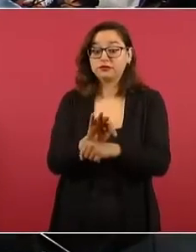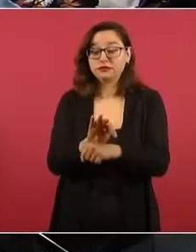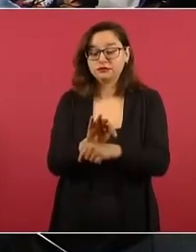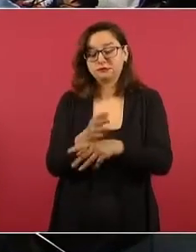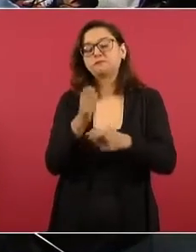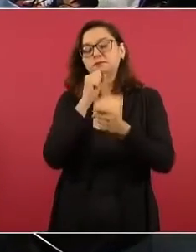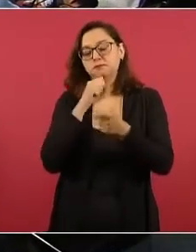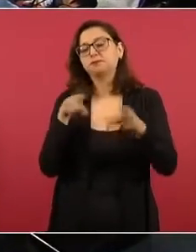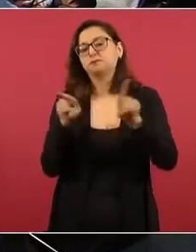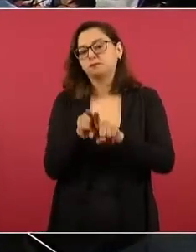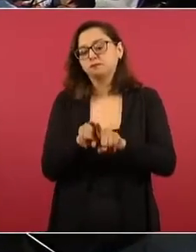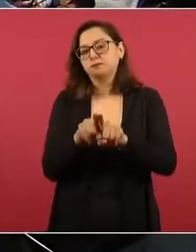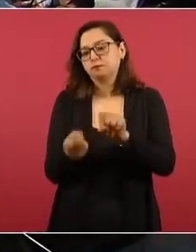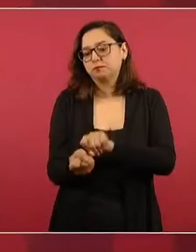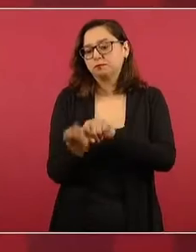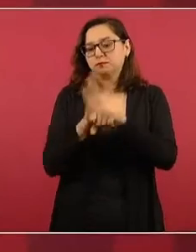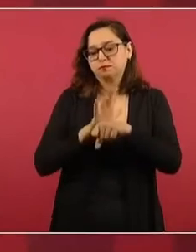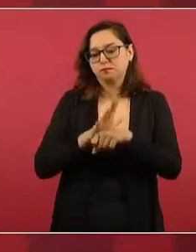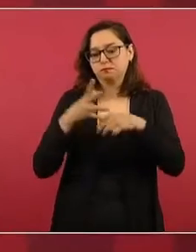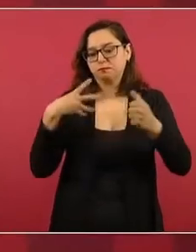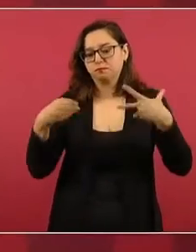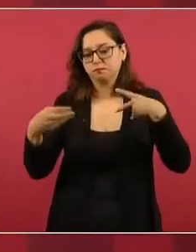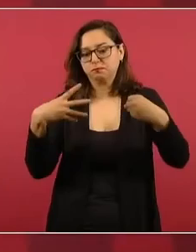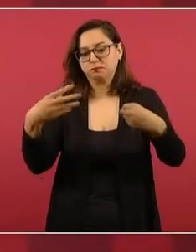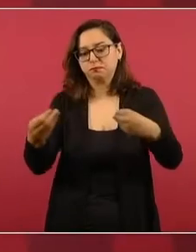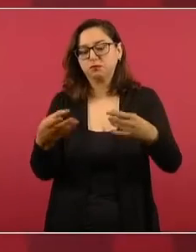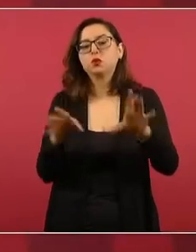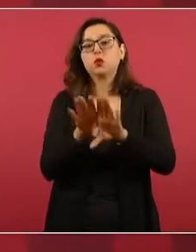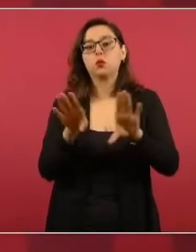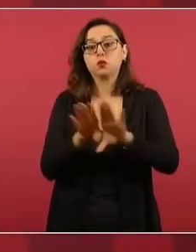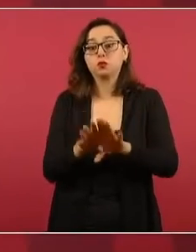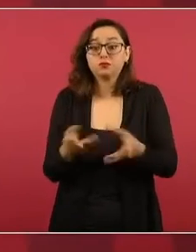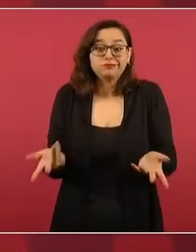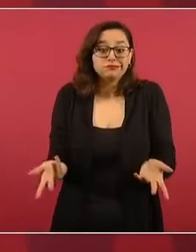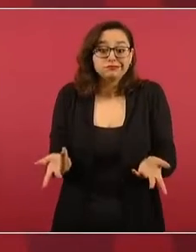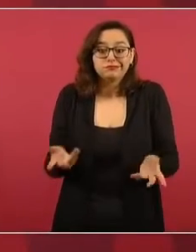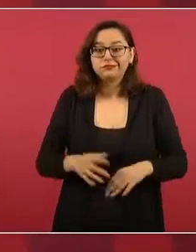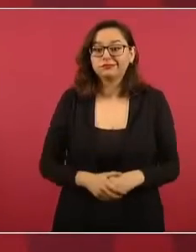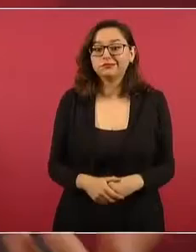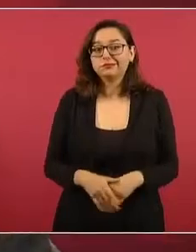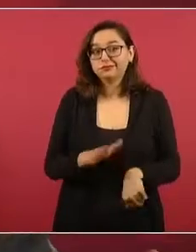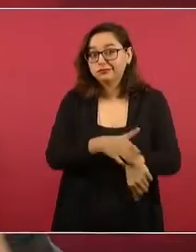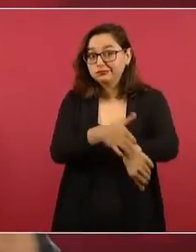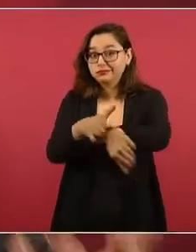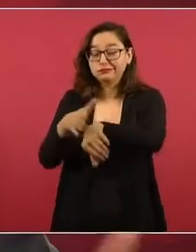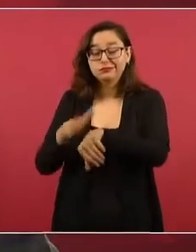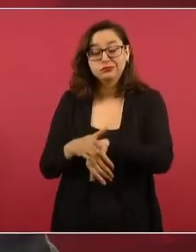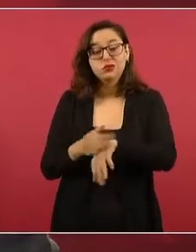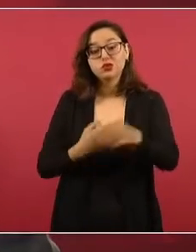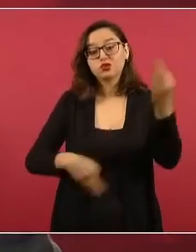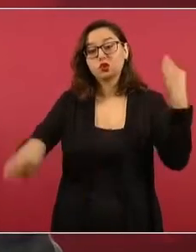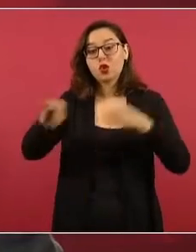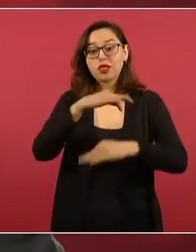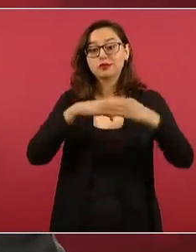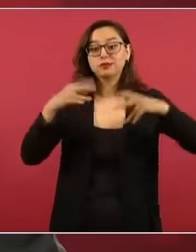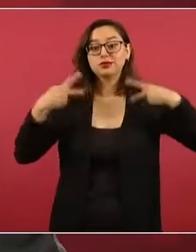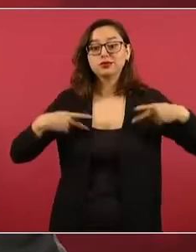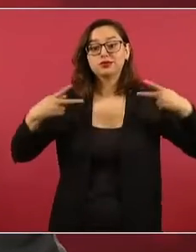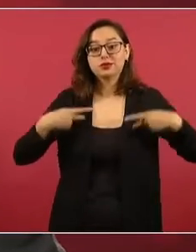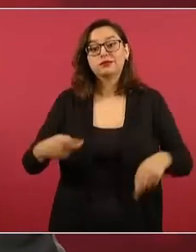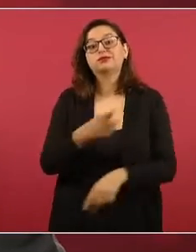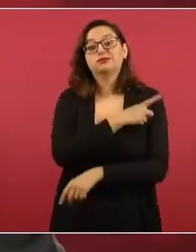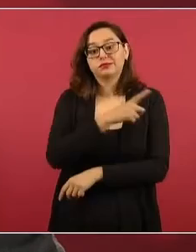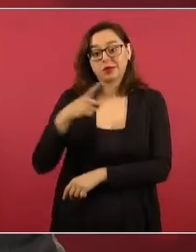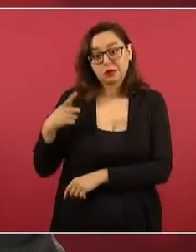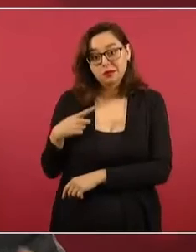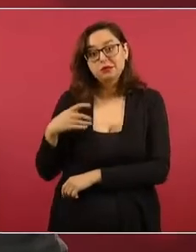este caso Ómicron, por lo que seguimos recomendando a las personas que se vacunen si no lo han hecho o que completen los refuerzos si es que no